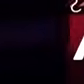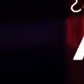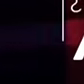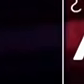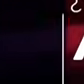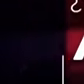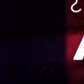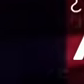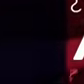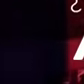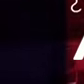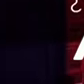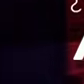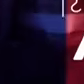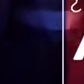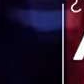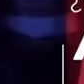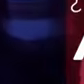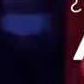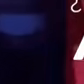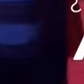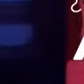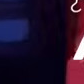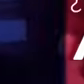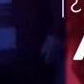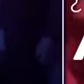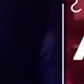¿Quién le pone solución al conflicto?